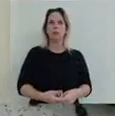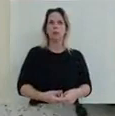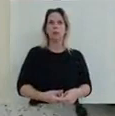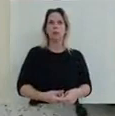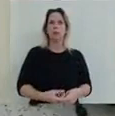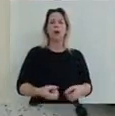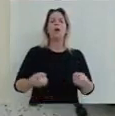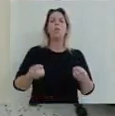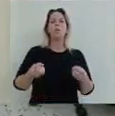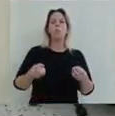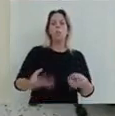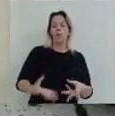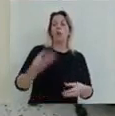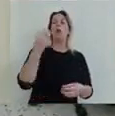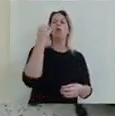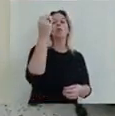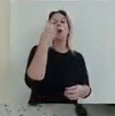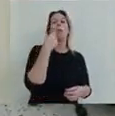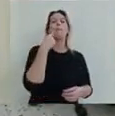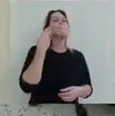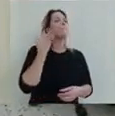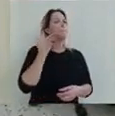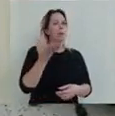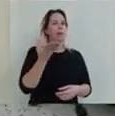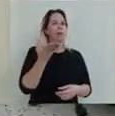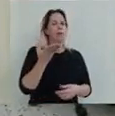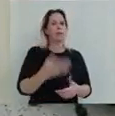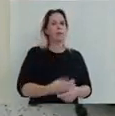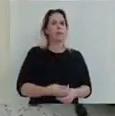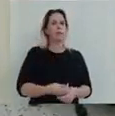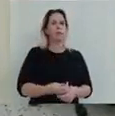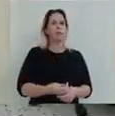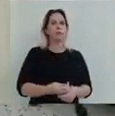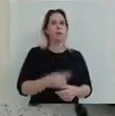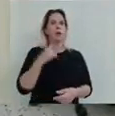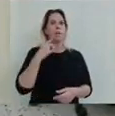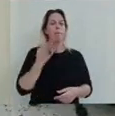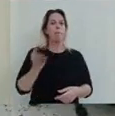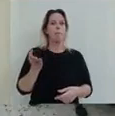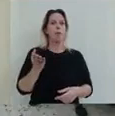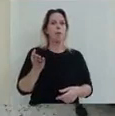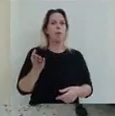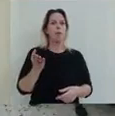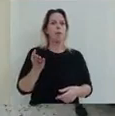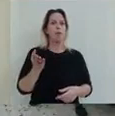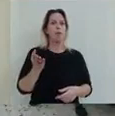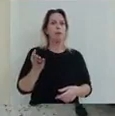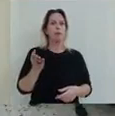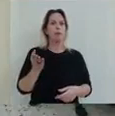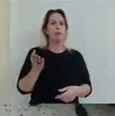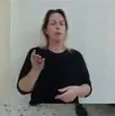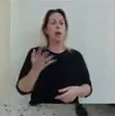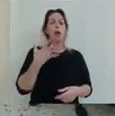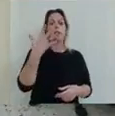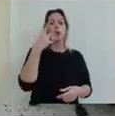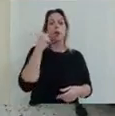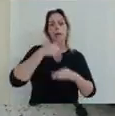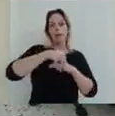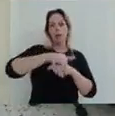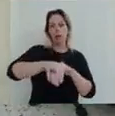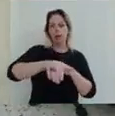de los Libres, reunida en Consejo, comunica artículo 1, solicitar al Departamento Ejecutivo Municipal que en el término de 5 días hábiles